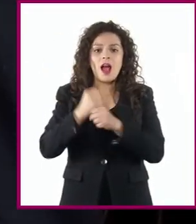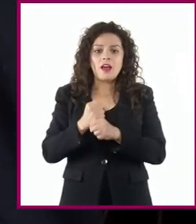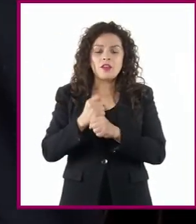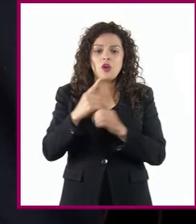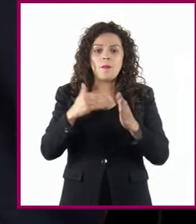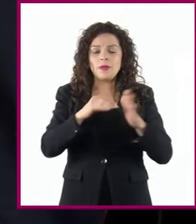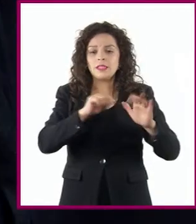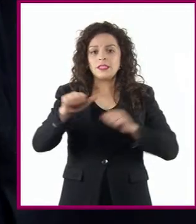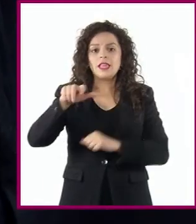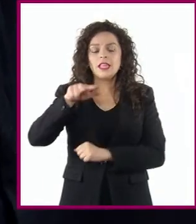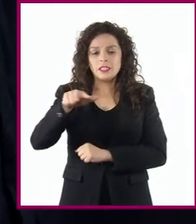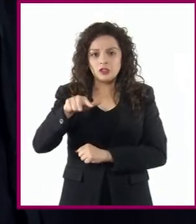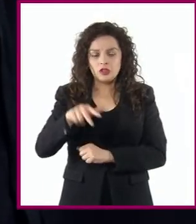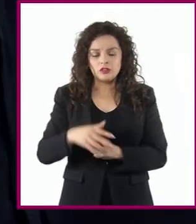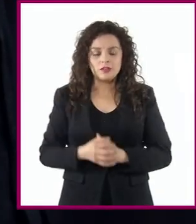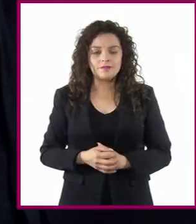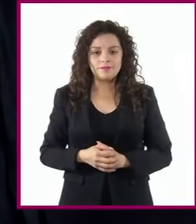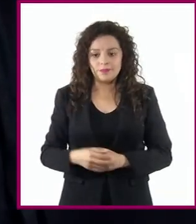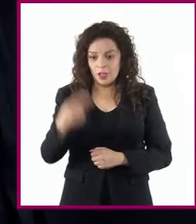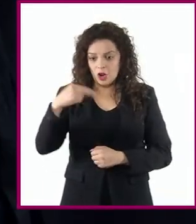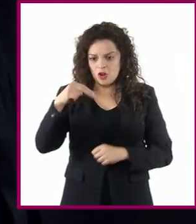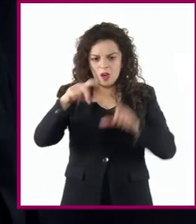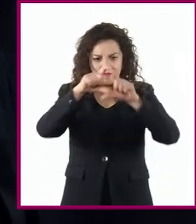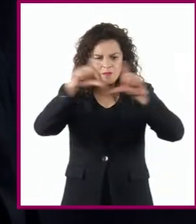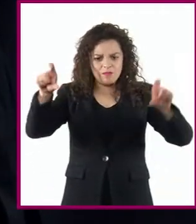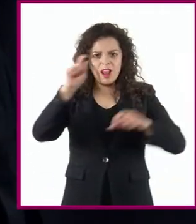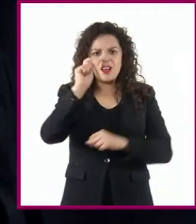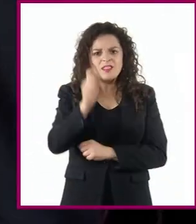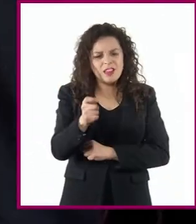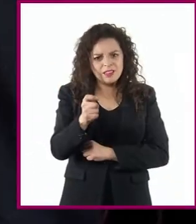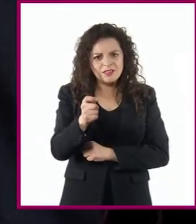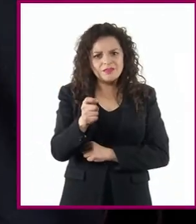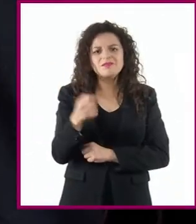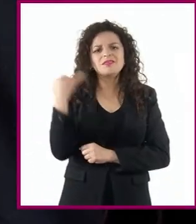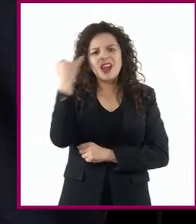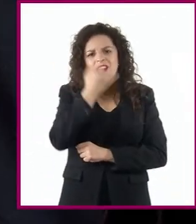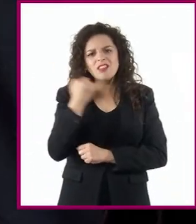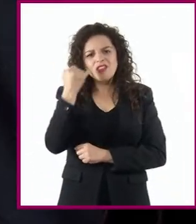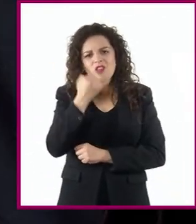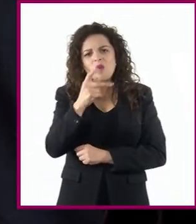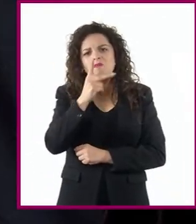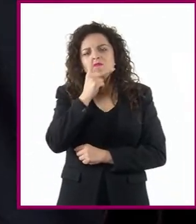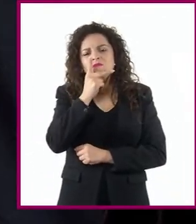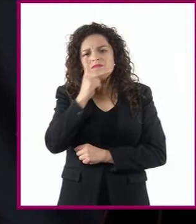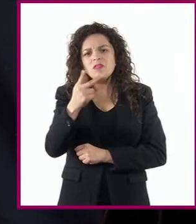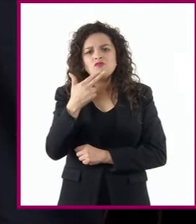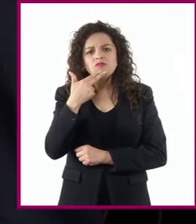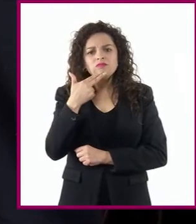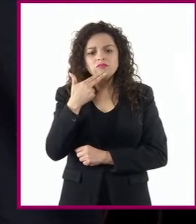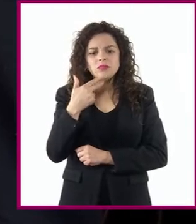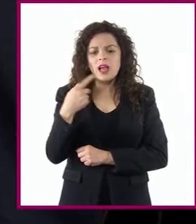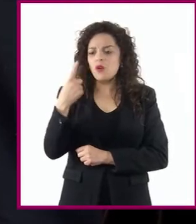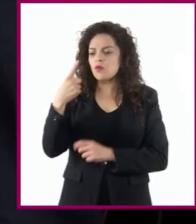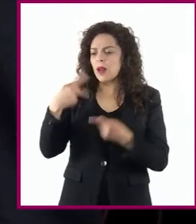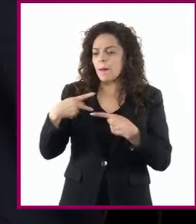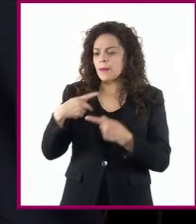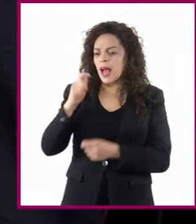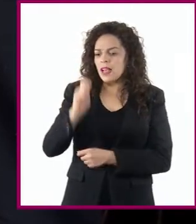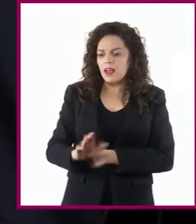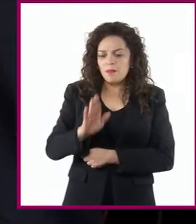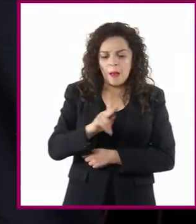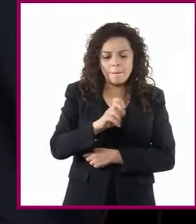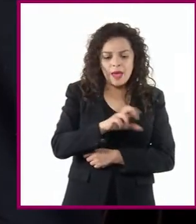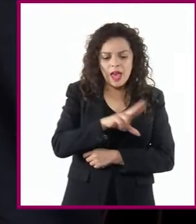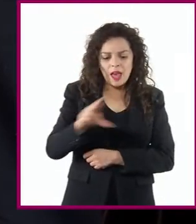curioso, diremos que el título hace referencia a una expresión idiomática que dice de alguien que es como el perro